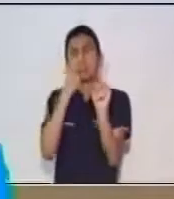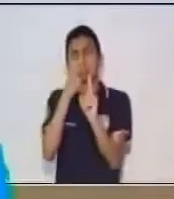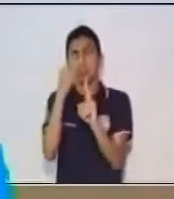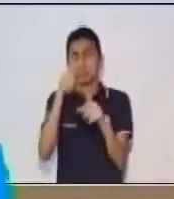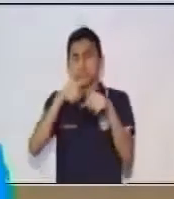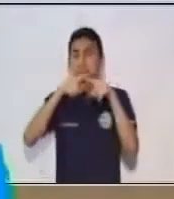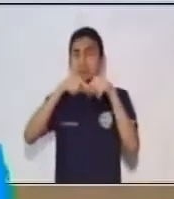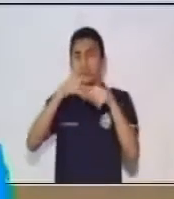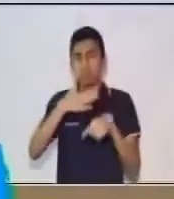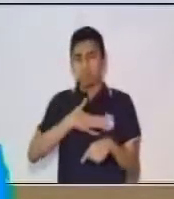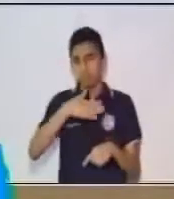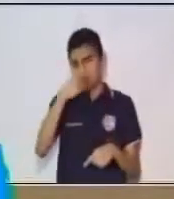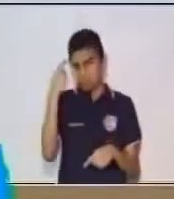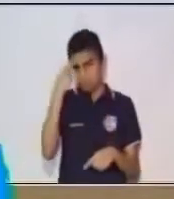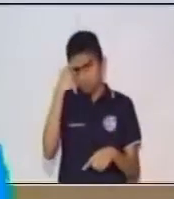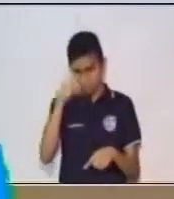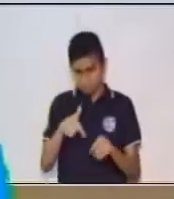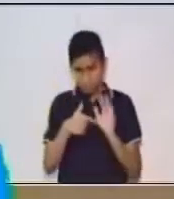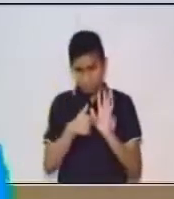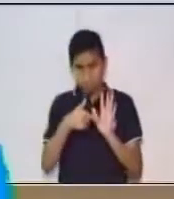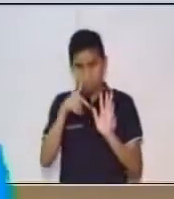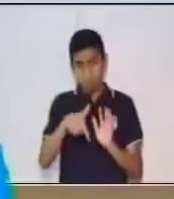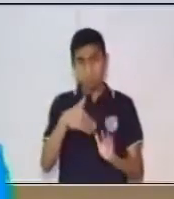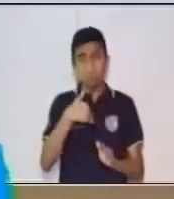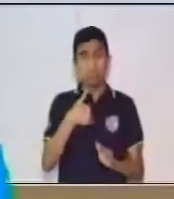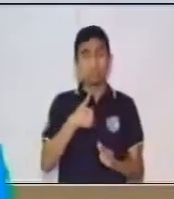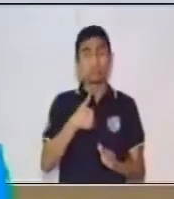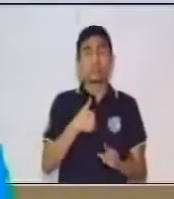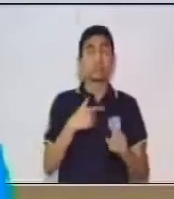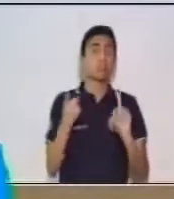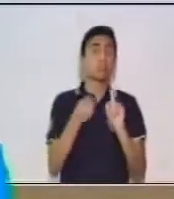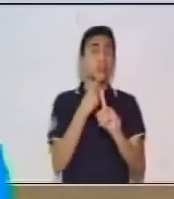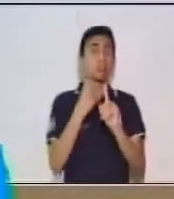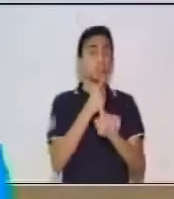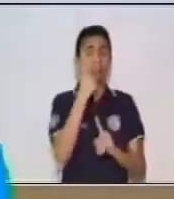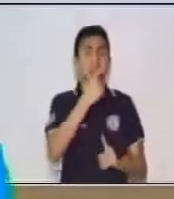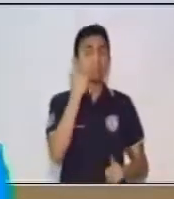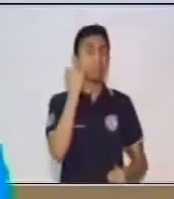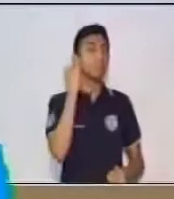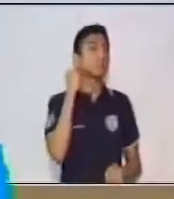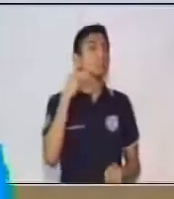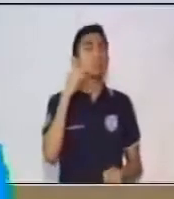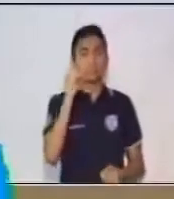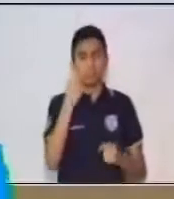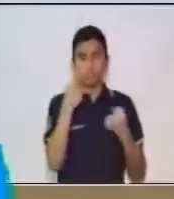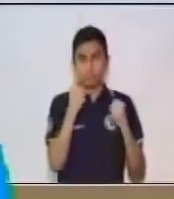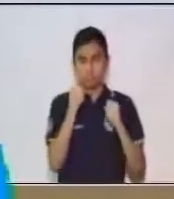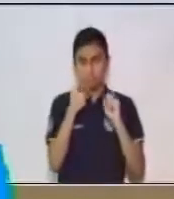nuestro trabajo. Entonces, aquí tenemos el primer signo, lo voy a colocar